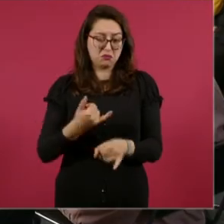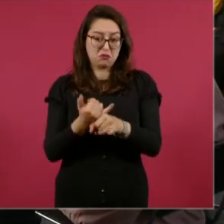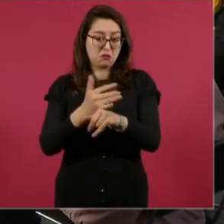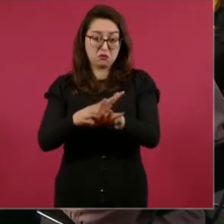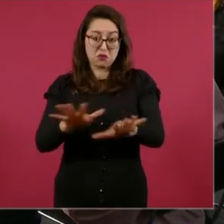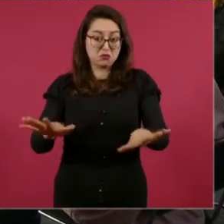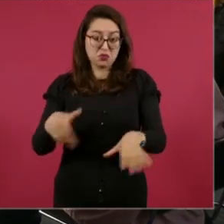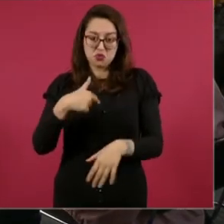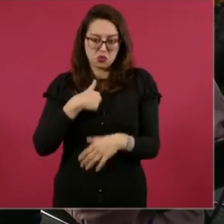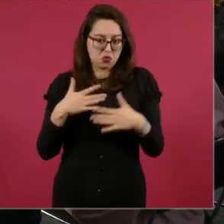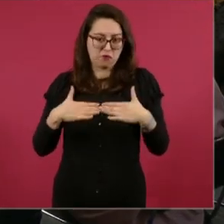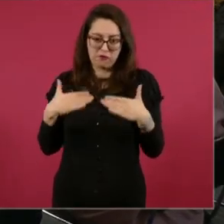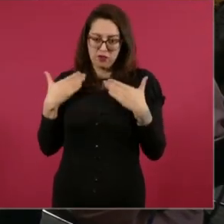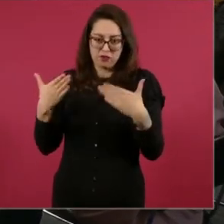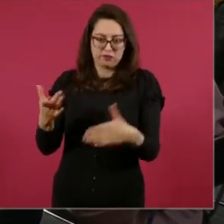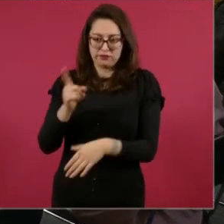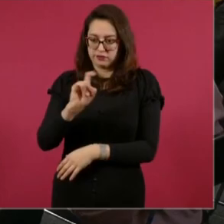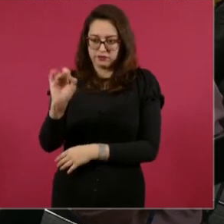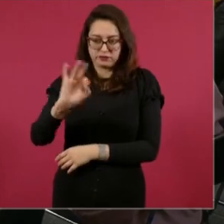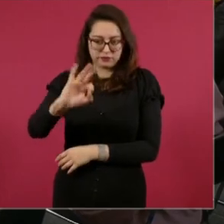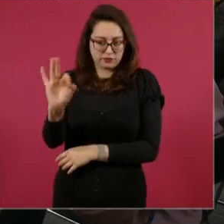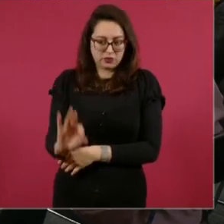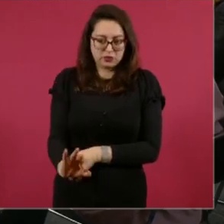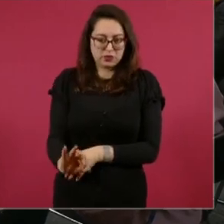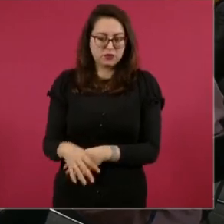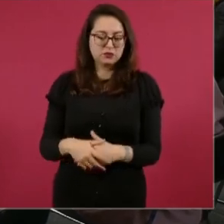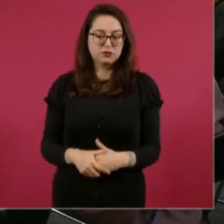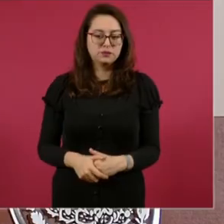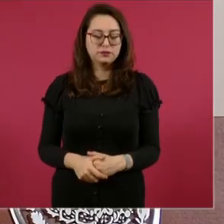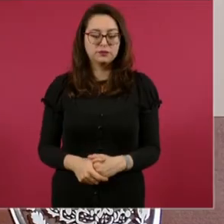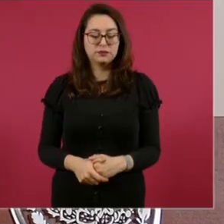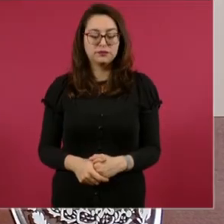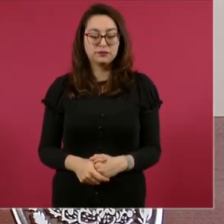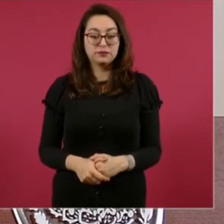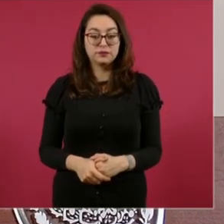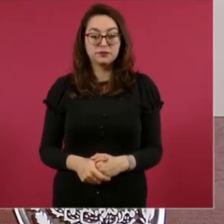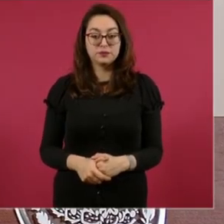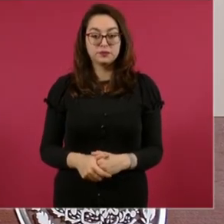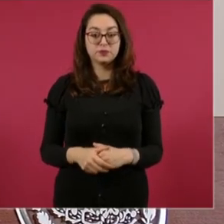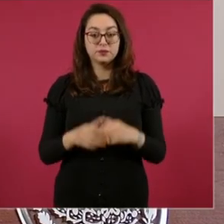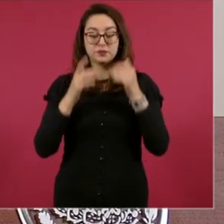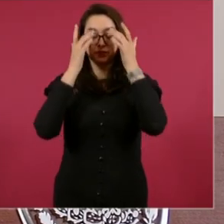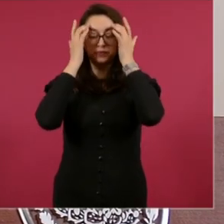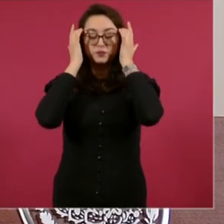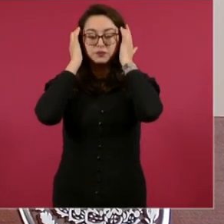dando toda la confianza, porque he sido